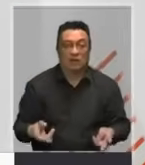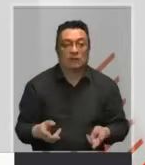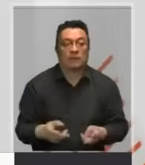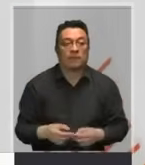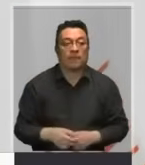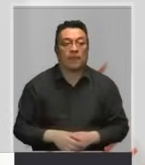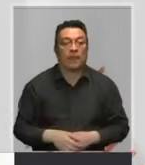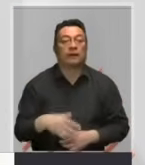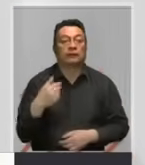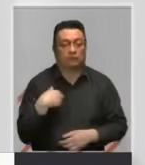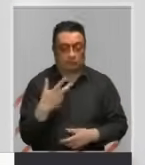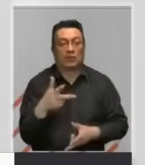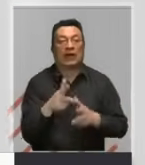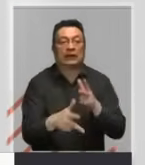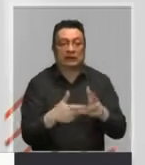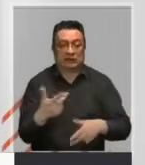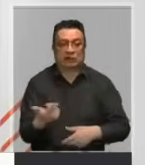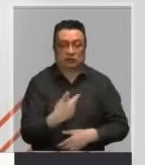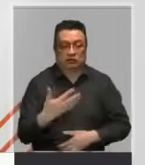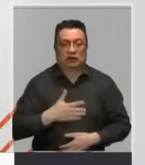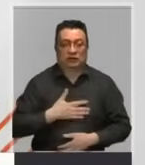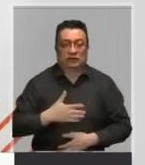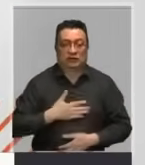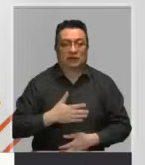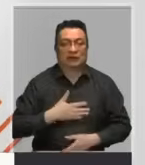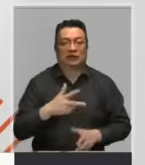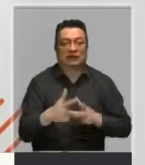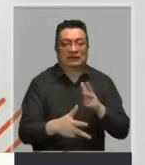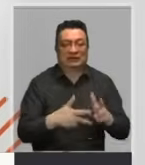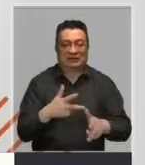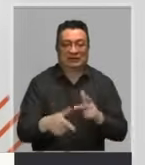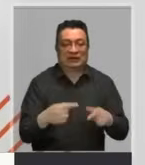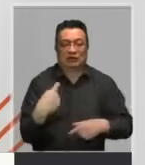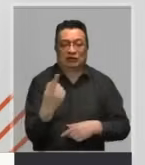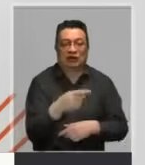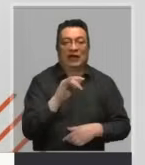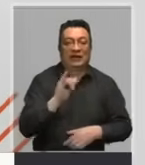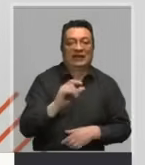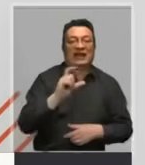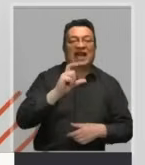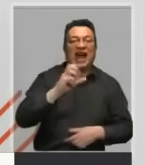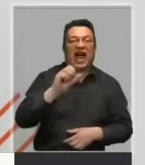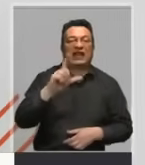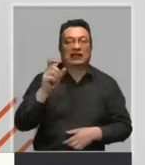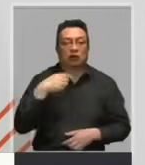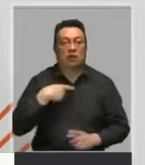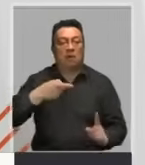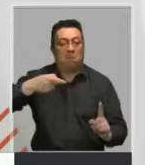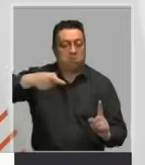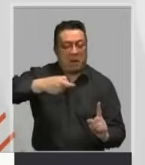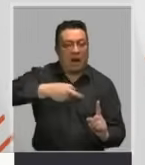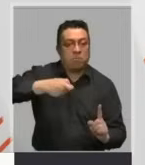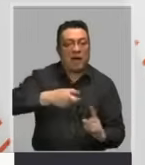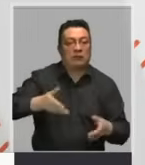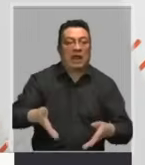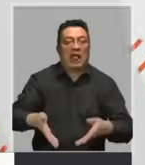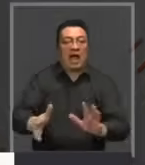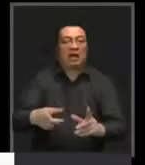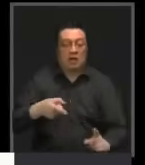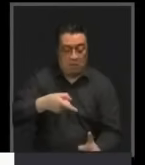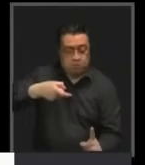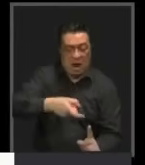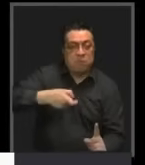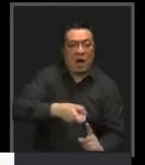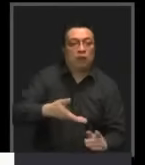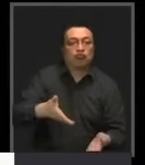Bueno, escúchame, ¿vos sos el tren o qué? Si sos el tren y los gallegos. Asesinado en pleno desierto. Más huevo, güey. Es